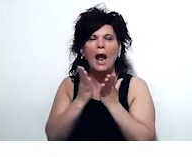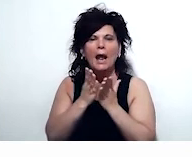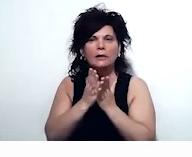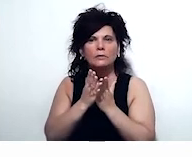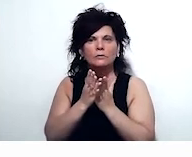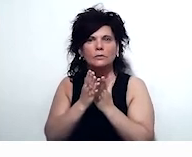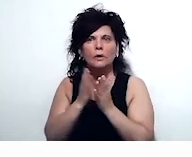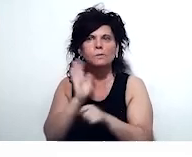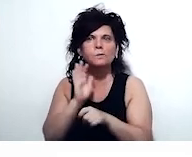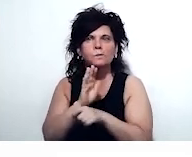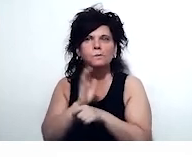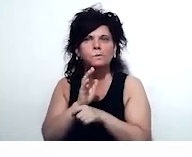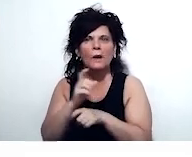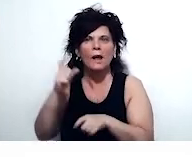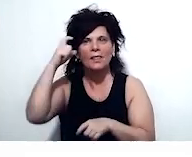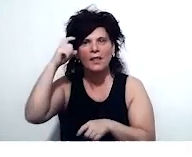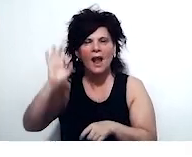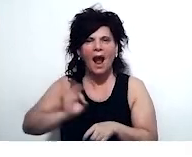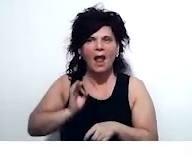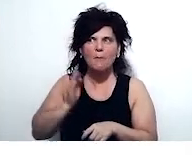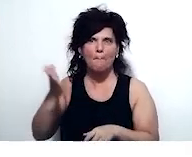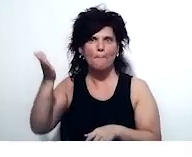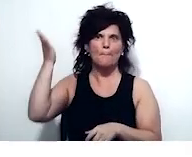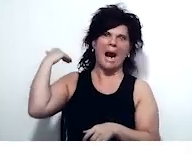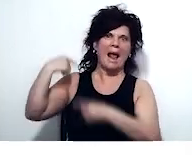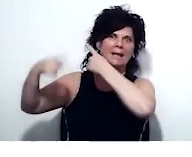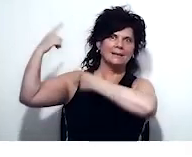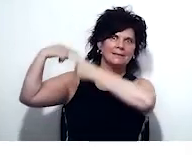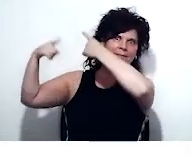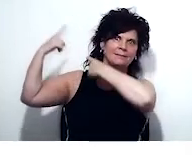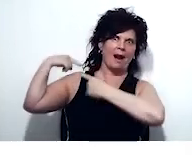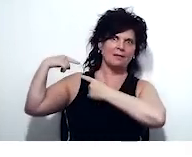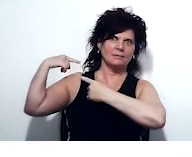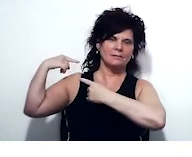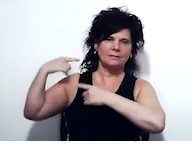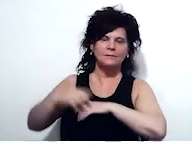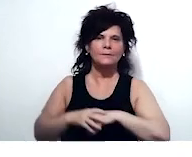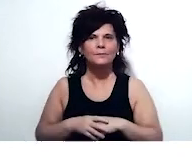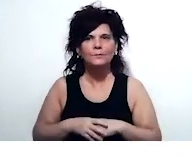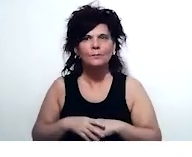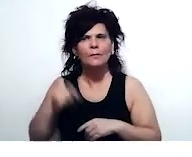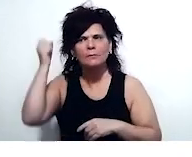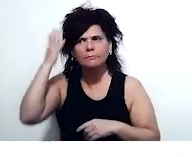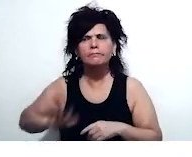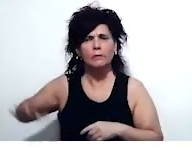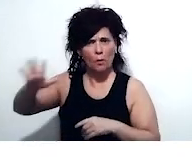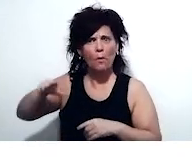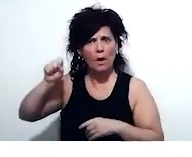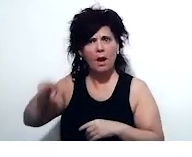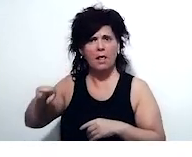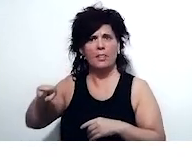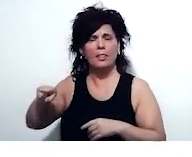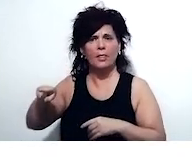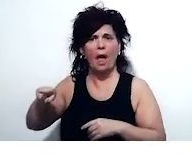un retroceso de hasta unos 10 años. Y en el caso que nos compete en este video, la ruralidad,